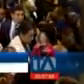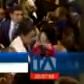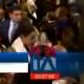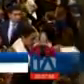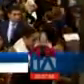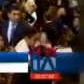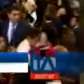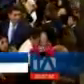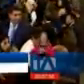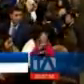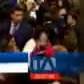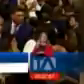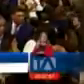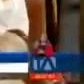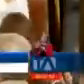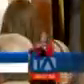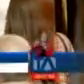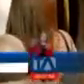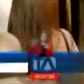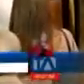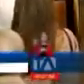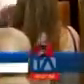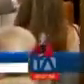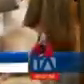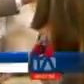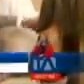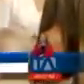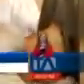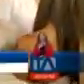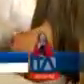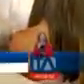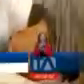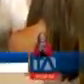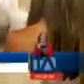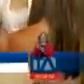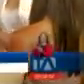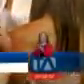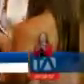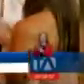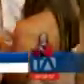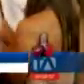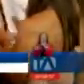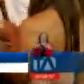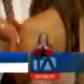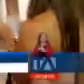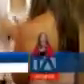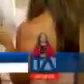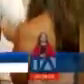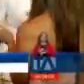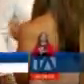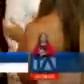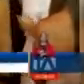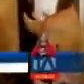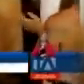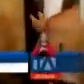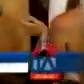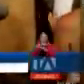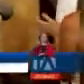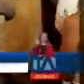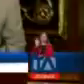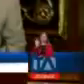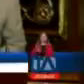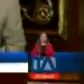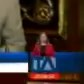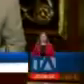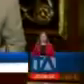la intervención del alcalde saliente. Jaime Nebot agradeció haber podido servir a la ciudad como primera autoridad durante 19